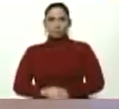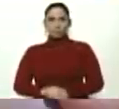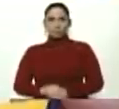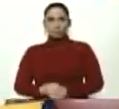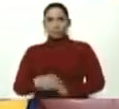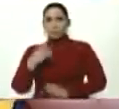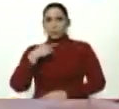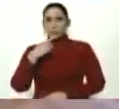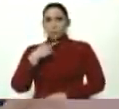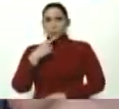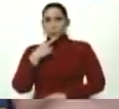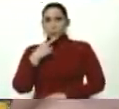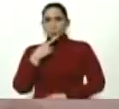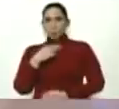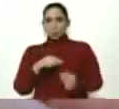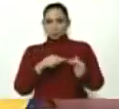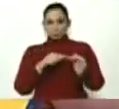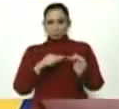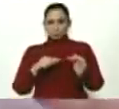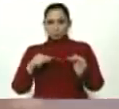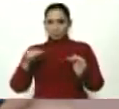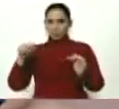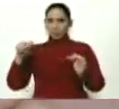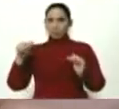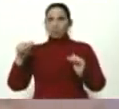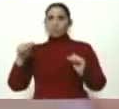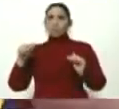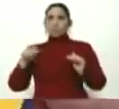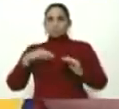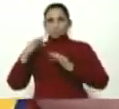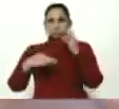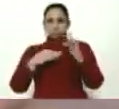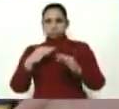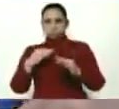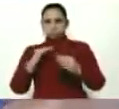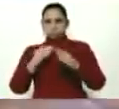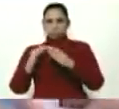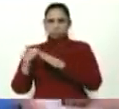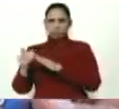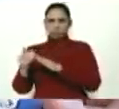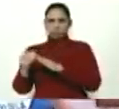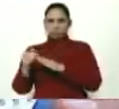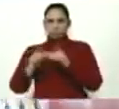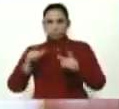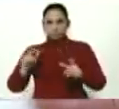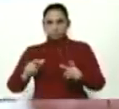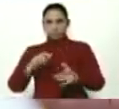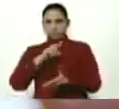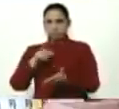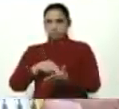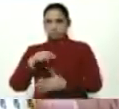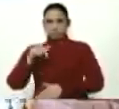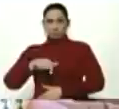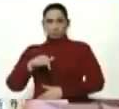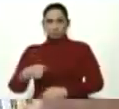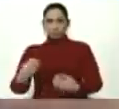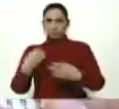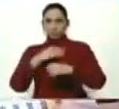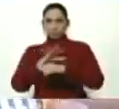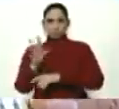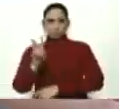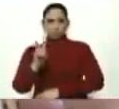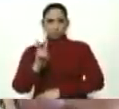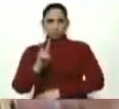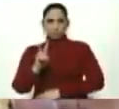roja es la curva de la transmisión comunitaria, es decir, los casos nacionales, los casos que corresponden a Venezuela